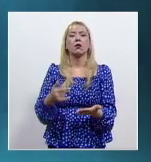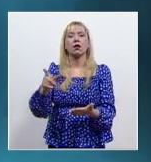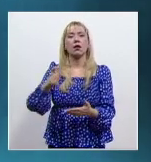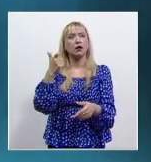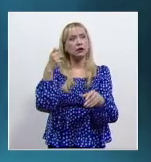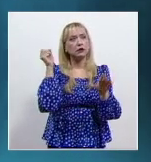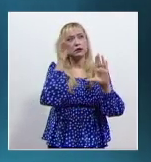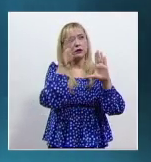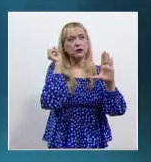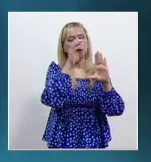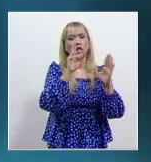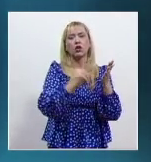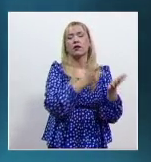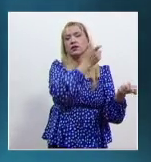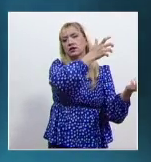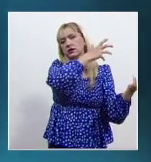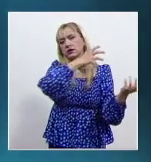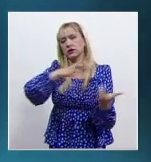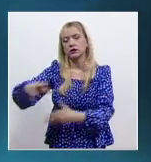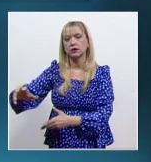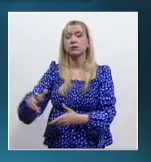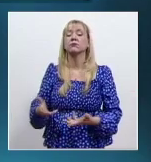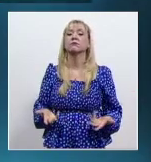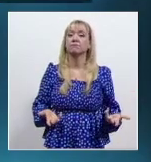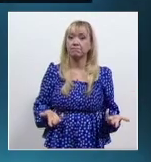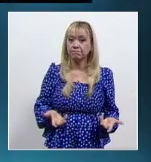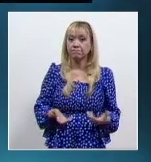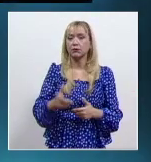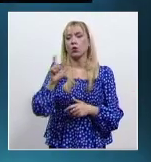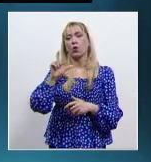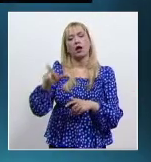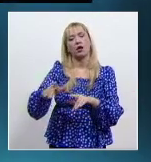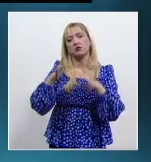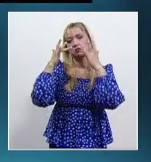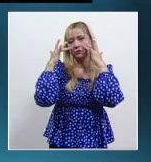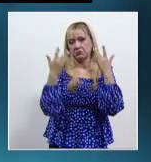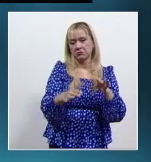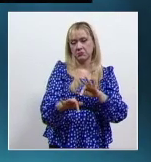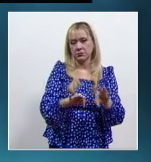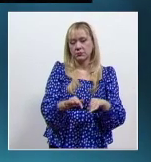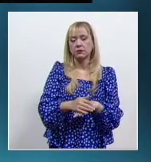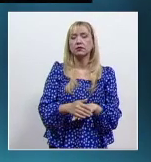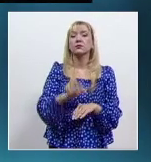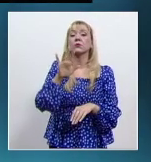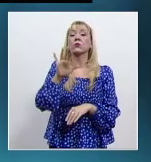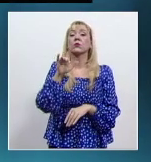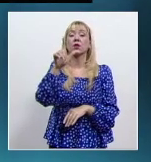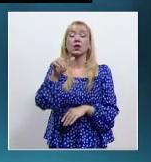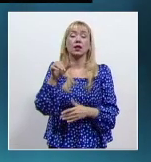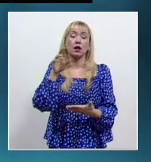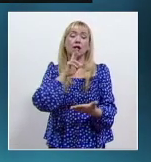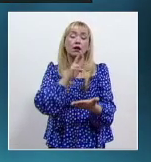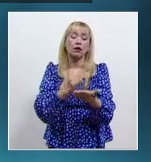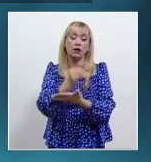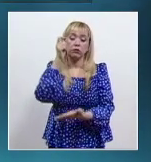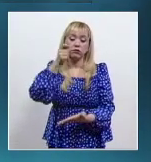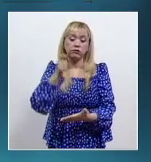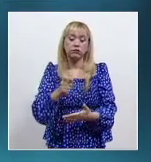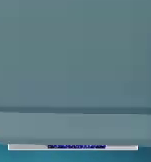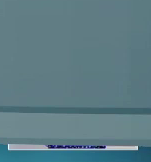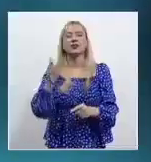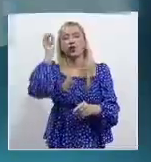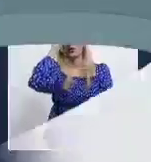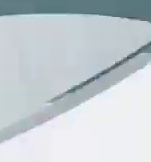la subcuenta individual para el retiro. De tribunales colegiados se publicaron 27 criterios, todos tesis aisladas.